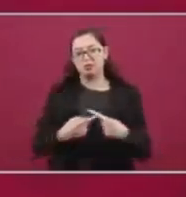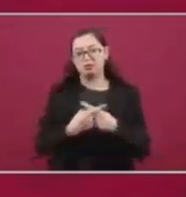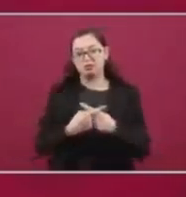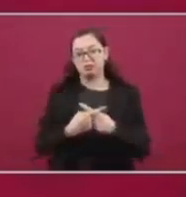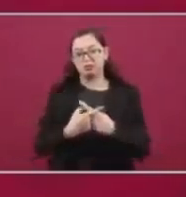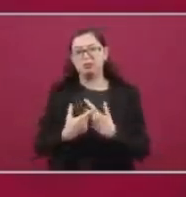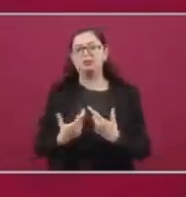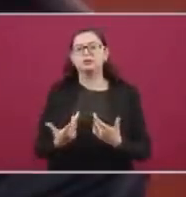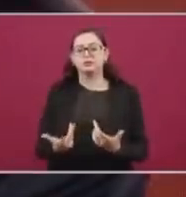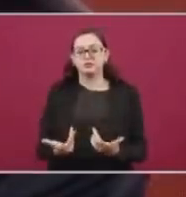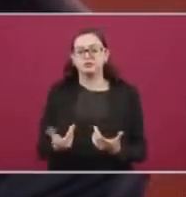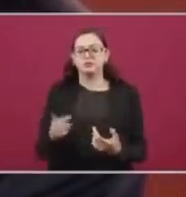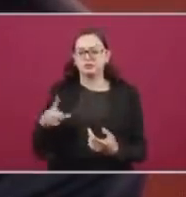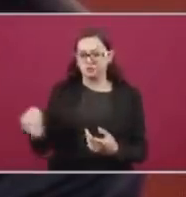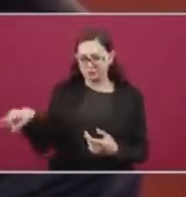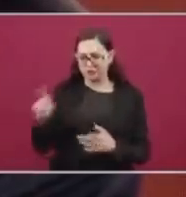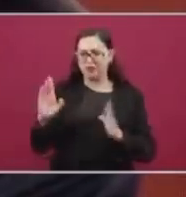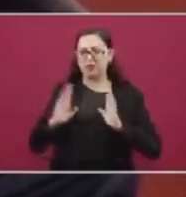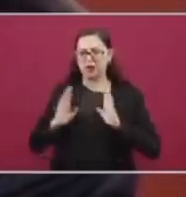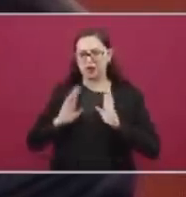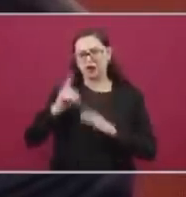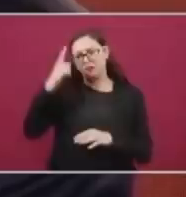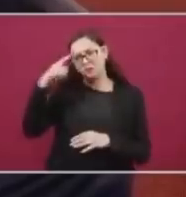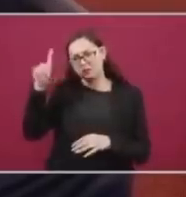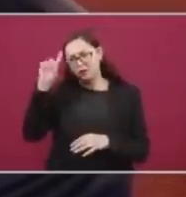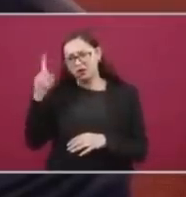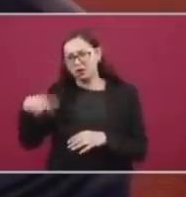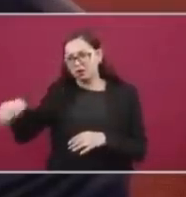Ayudaba el Ejército, ayudaba a la Marina,